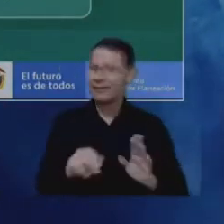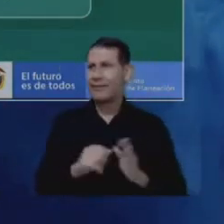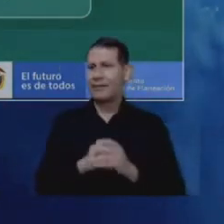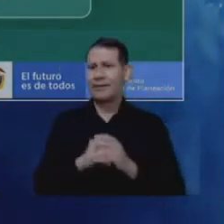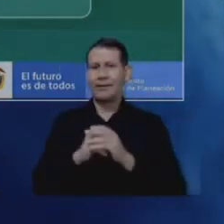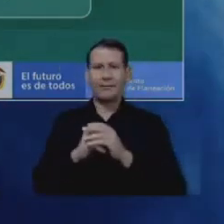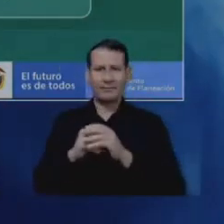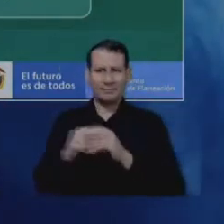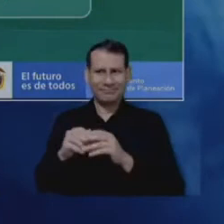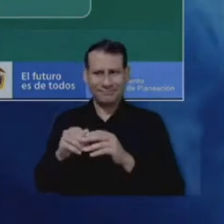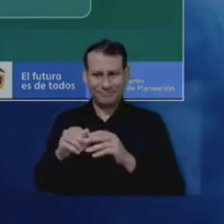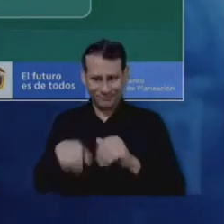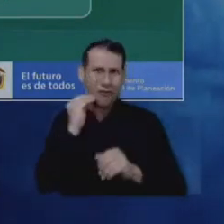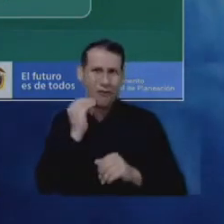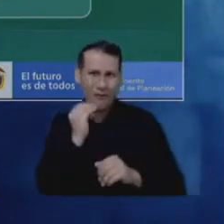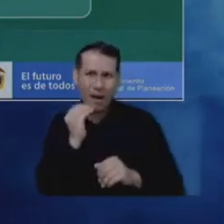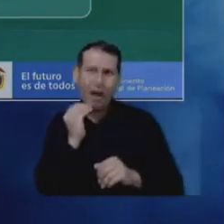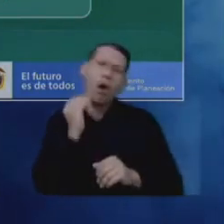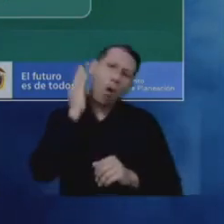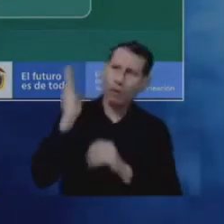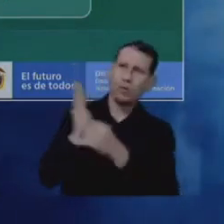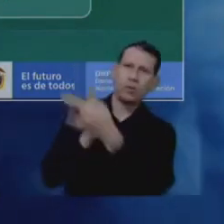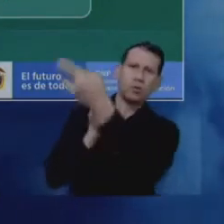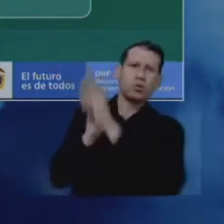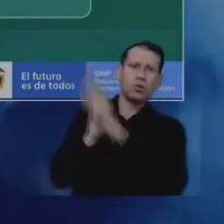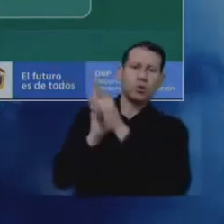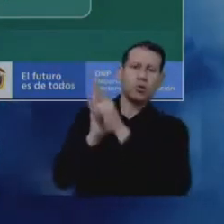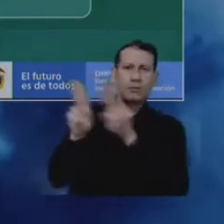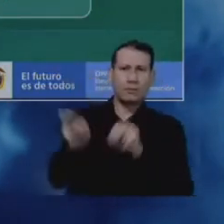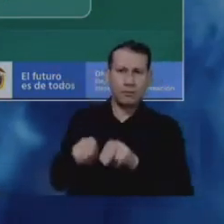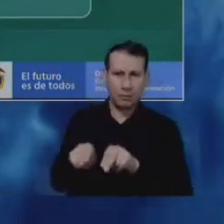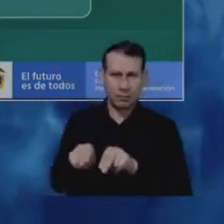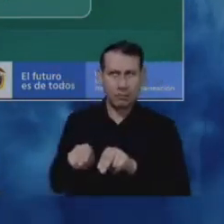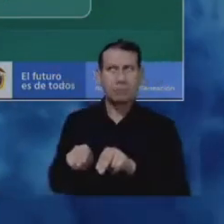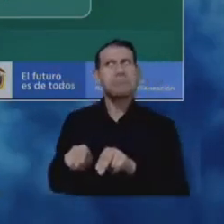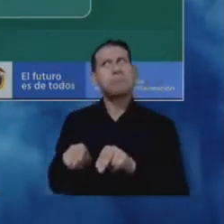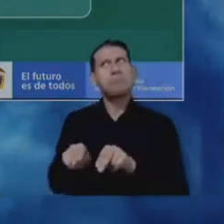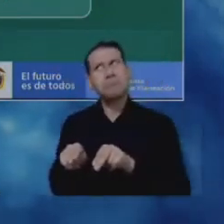del 70%. Entonces, en ese momento se está el avance a octubre del